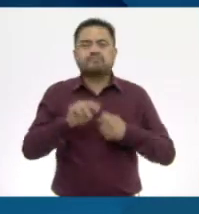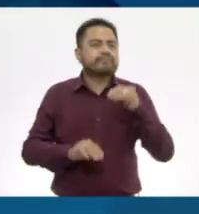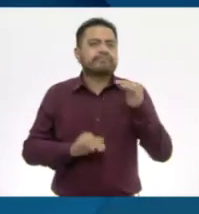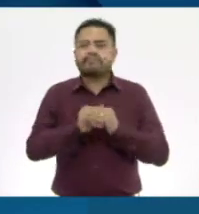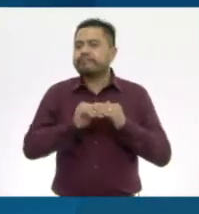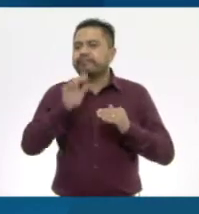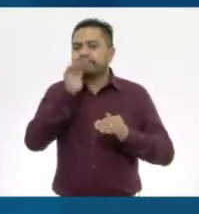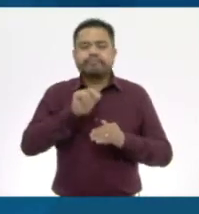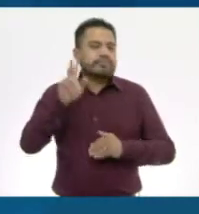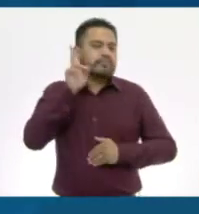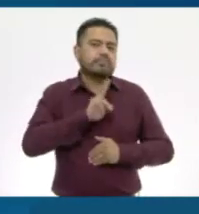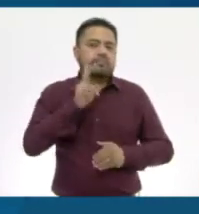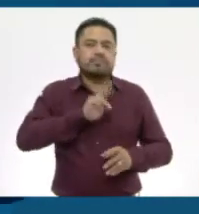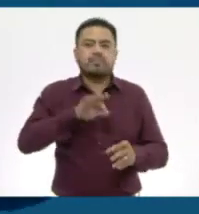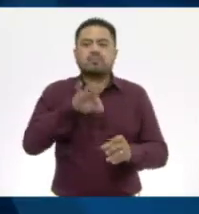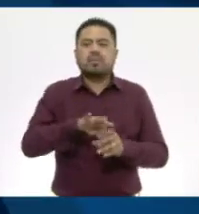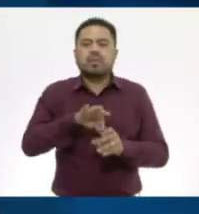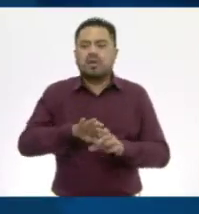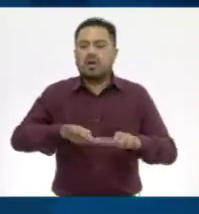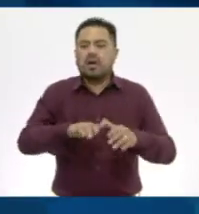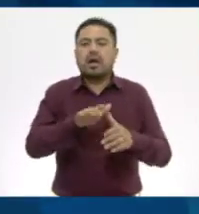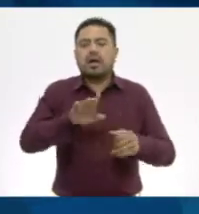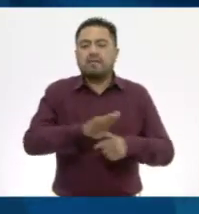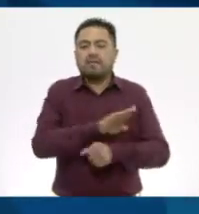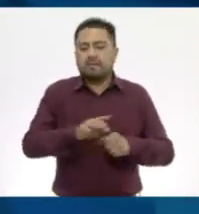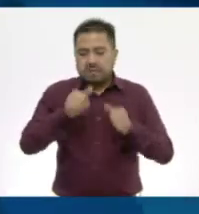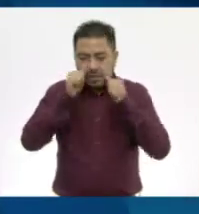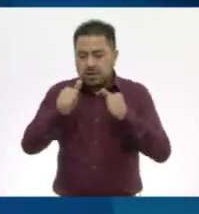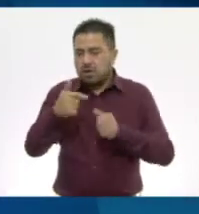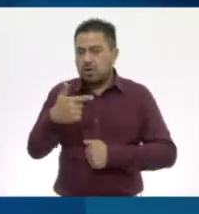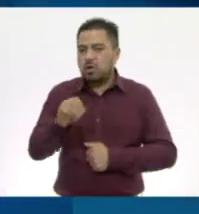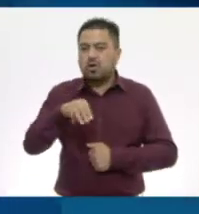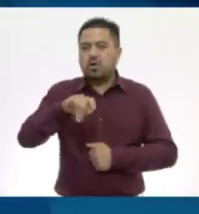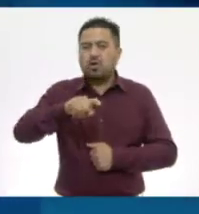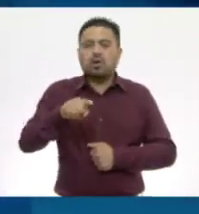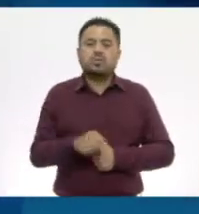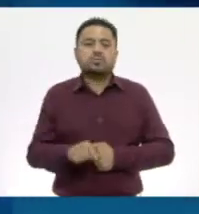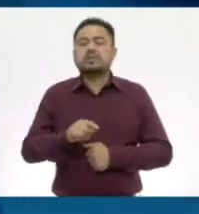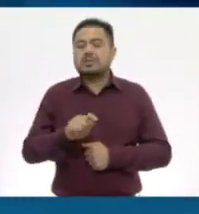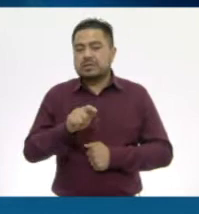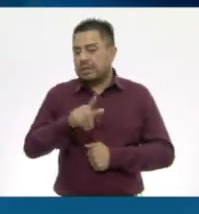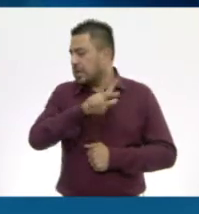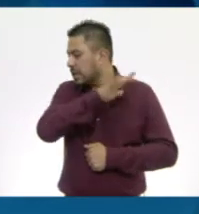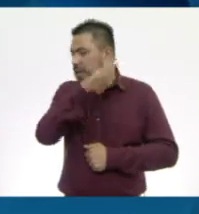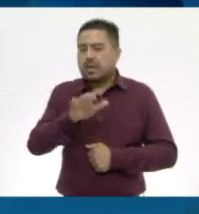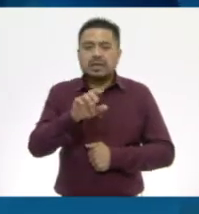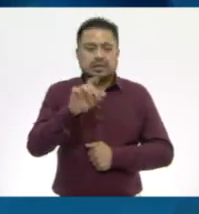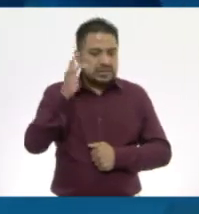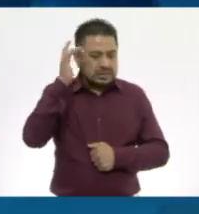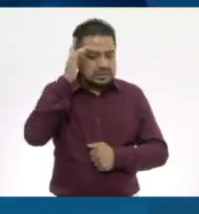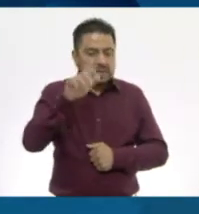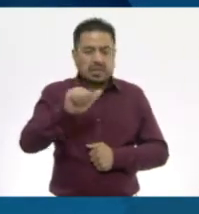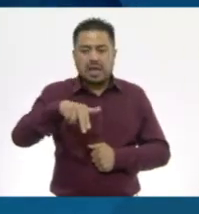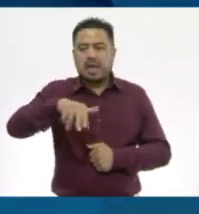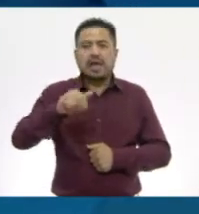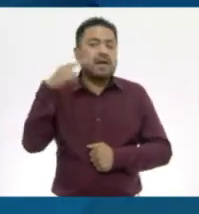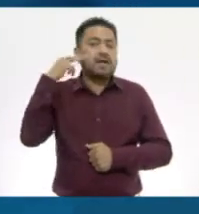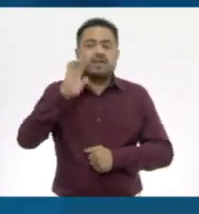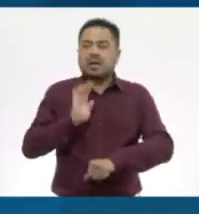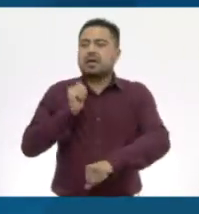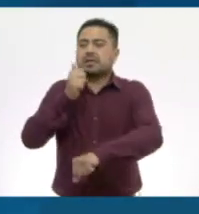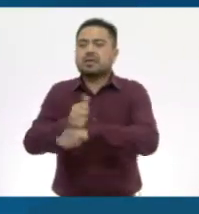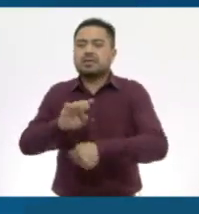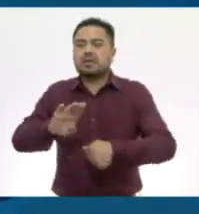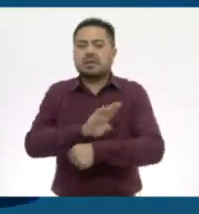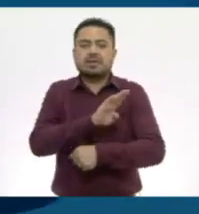prueba. El voto de las legislaturas favoreció a Manuel Gómez Pedraza, pero el general Santa Anna se pronunció en Veracruz a favor